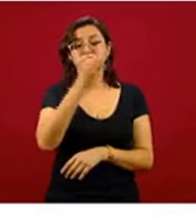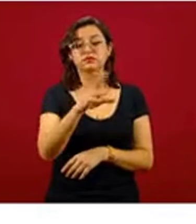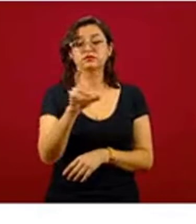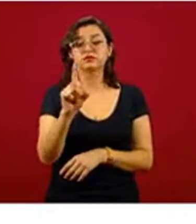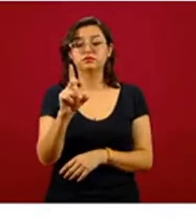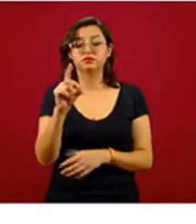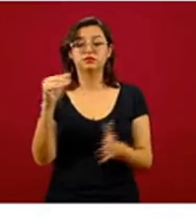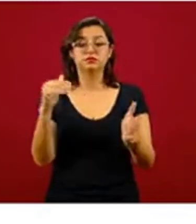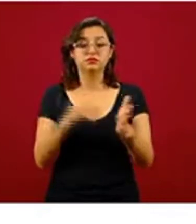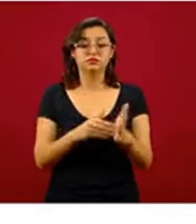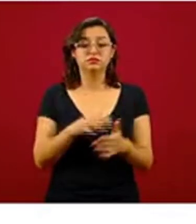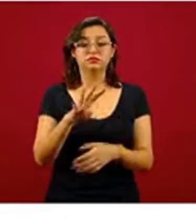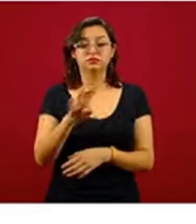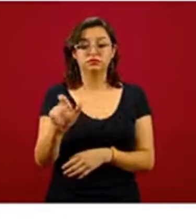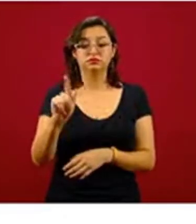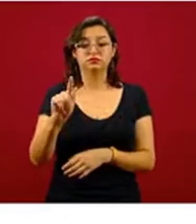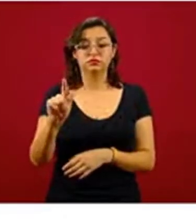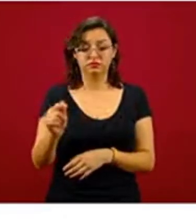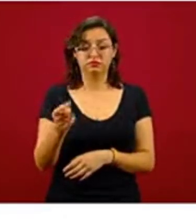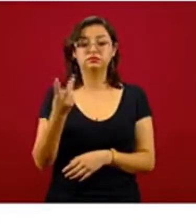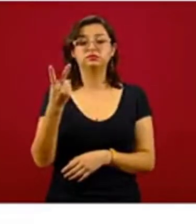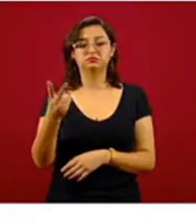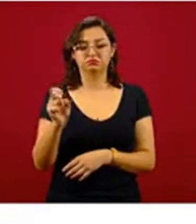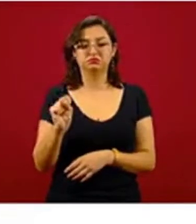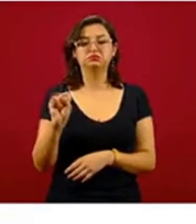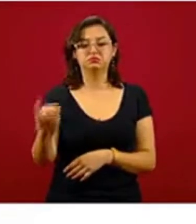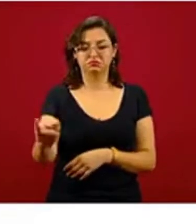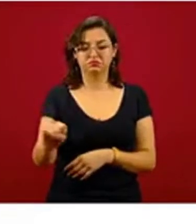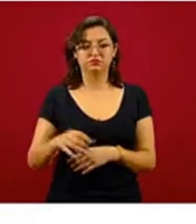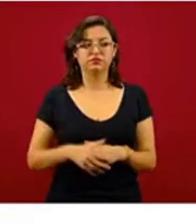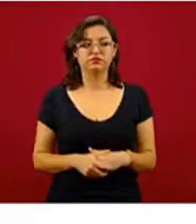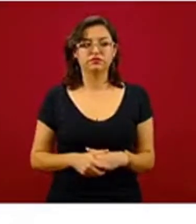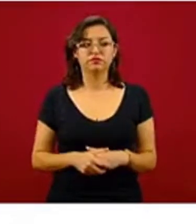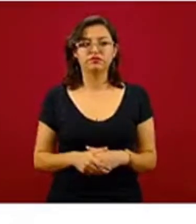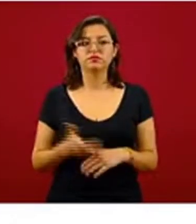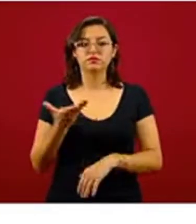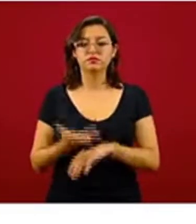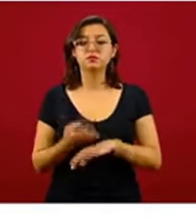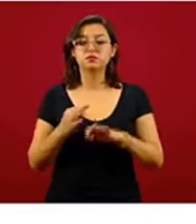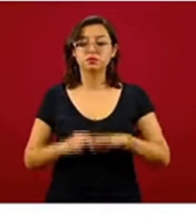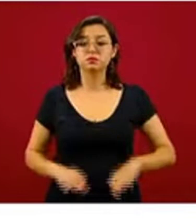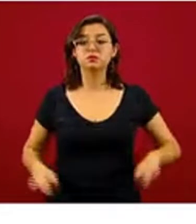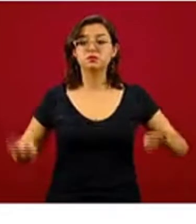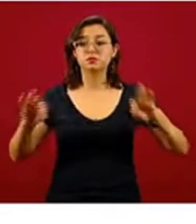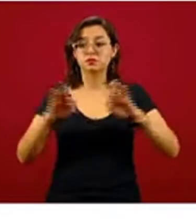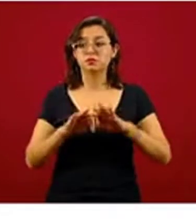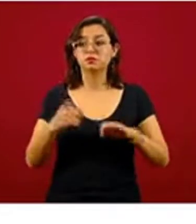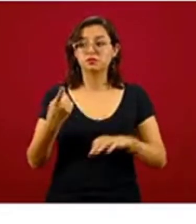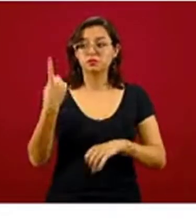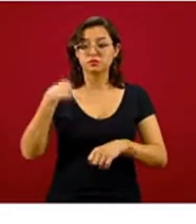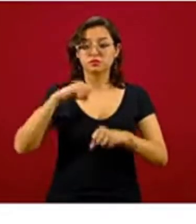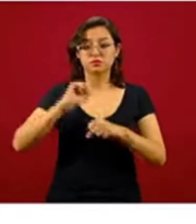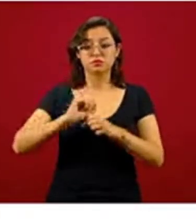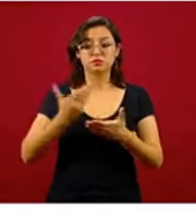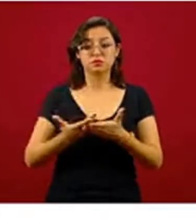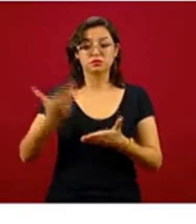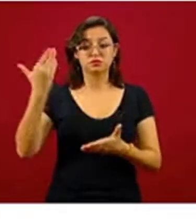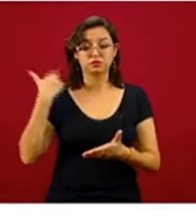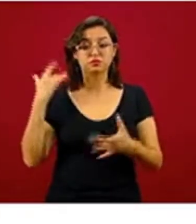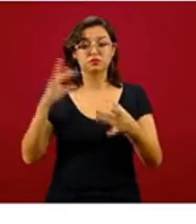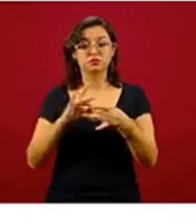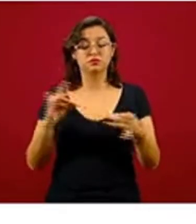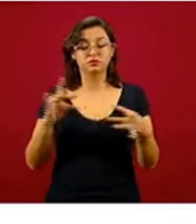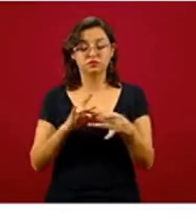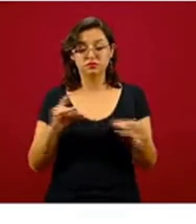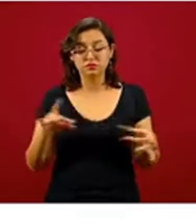30.472 resultados positivos. ¿Sí? Es importante que, lo explicamos la semana pasada, pero lo volvemos a recalcar,